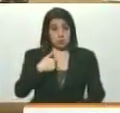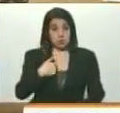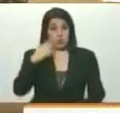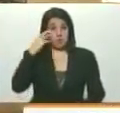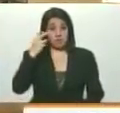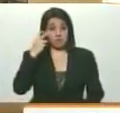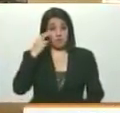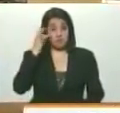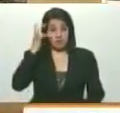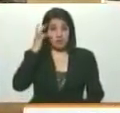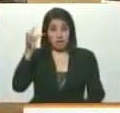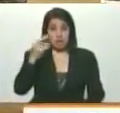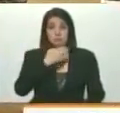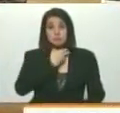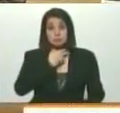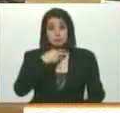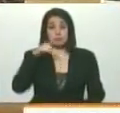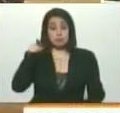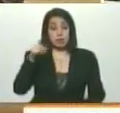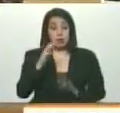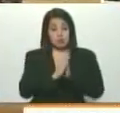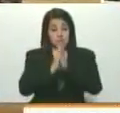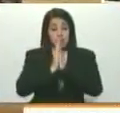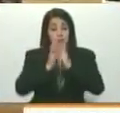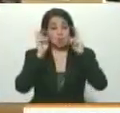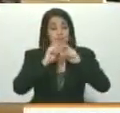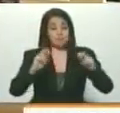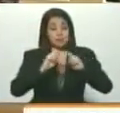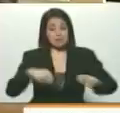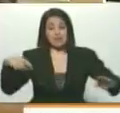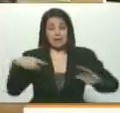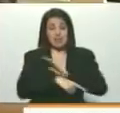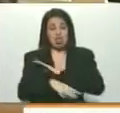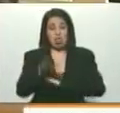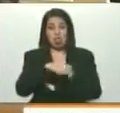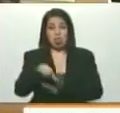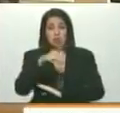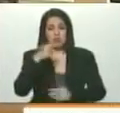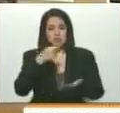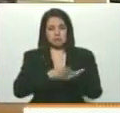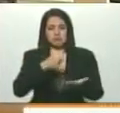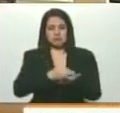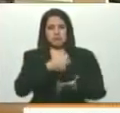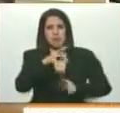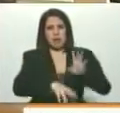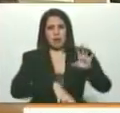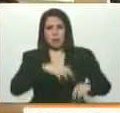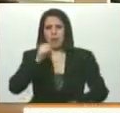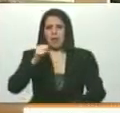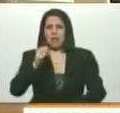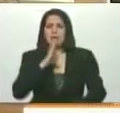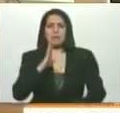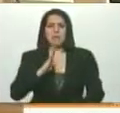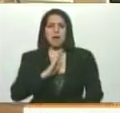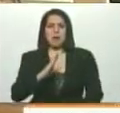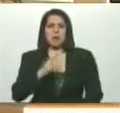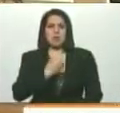general tarek william de dónde saco el plata para comprar los bancos que tienen españa